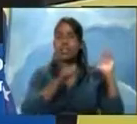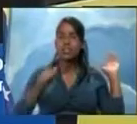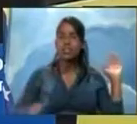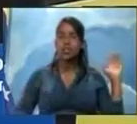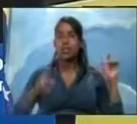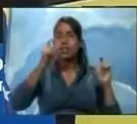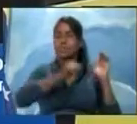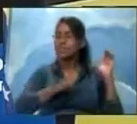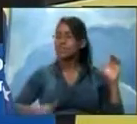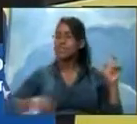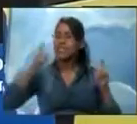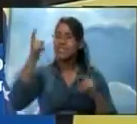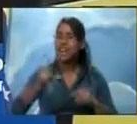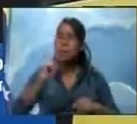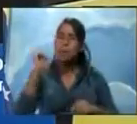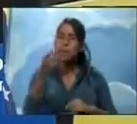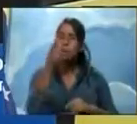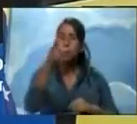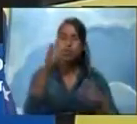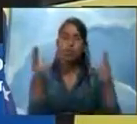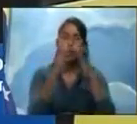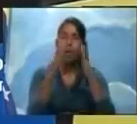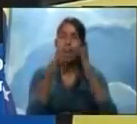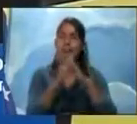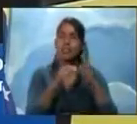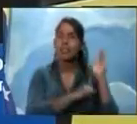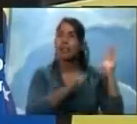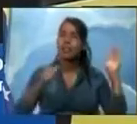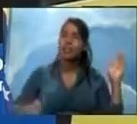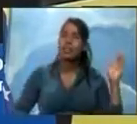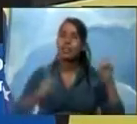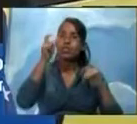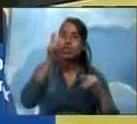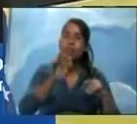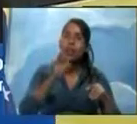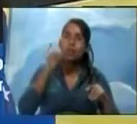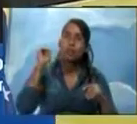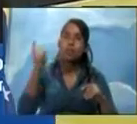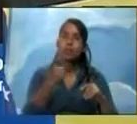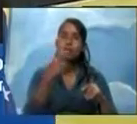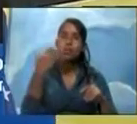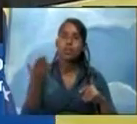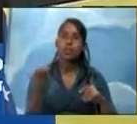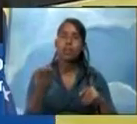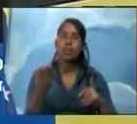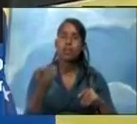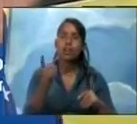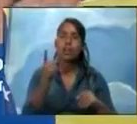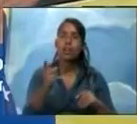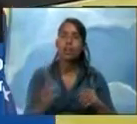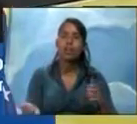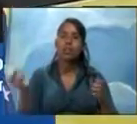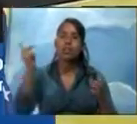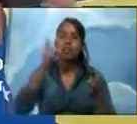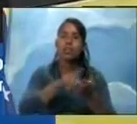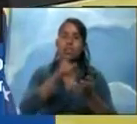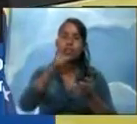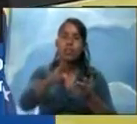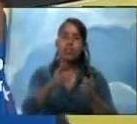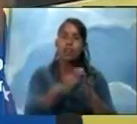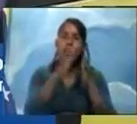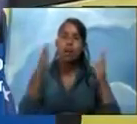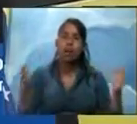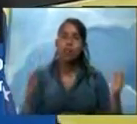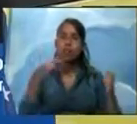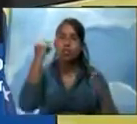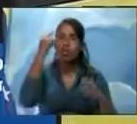el Señor sea el primero en su casa, que el Señor sea el primero que al levantarse, al usted abrir los